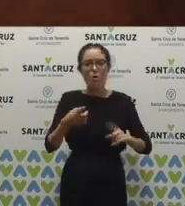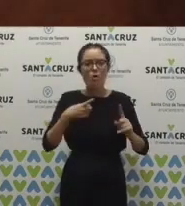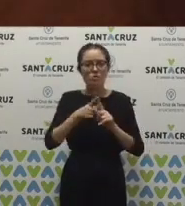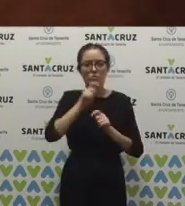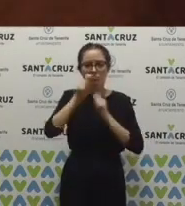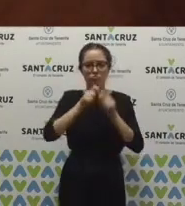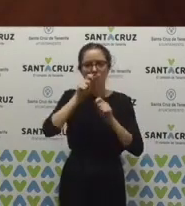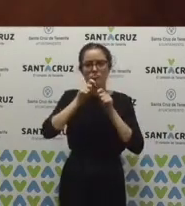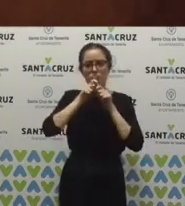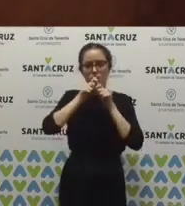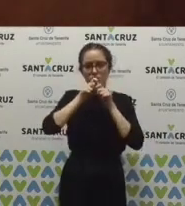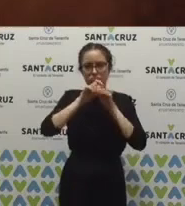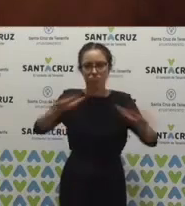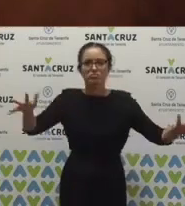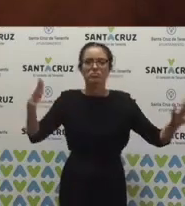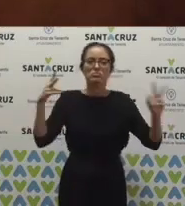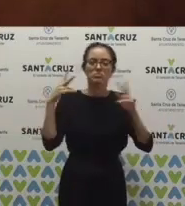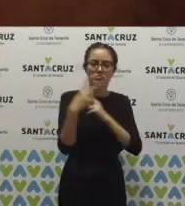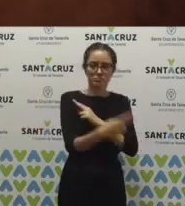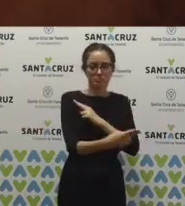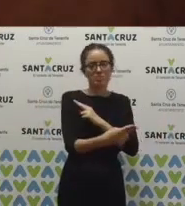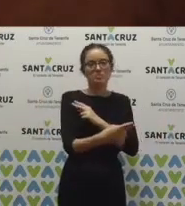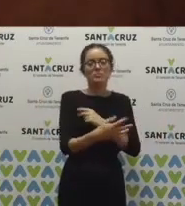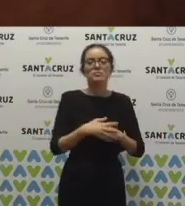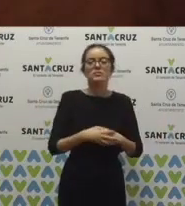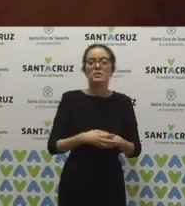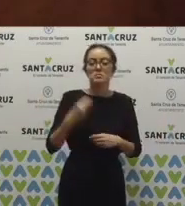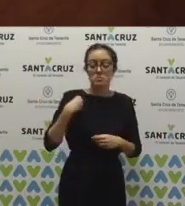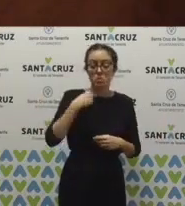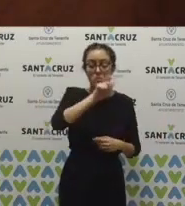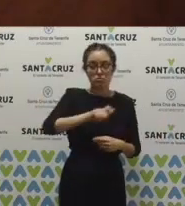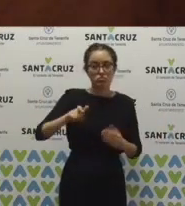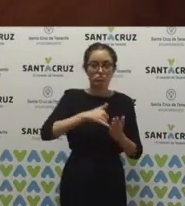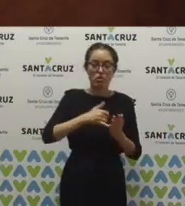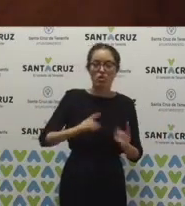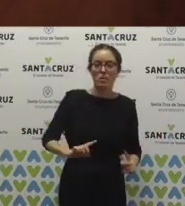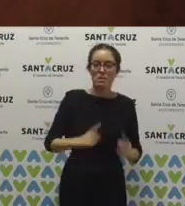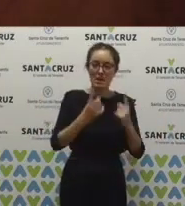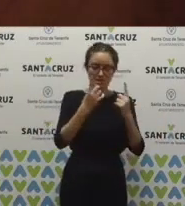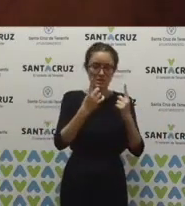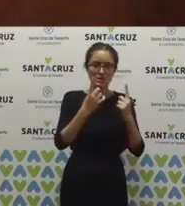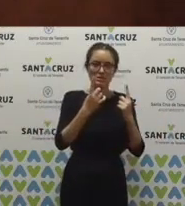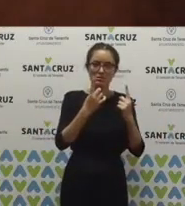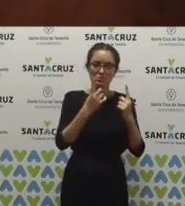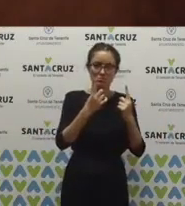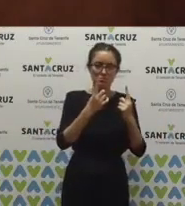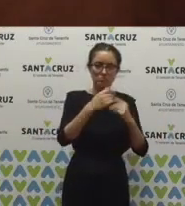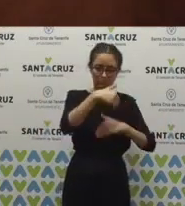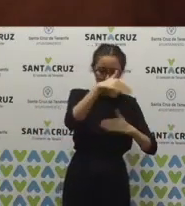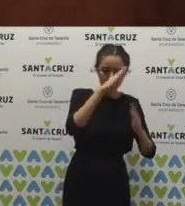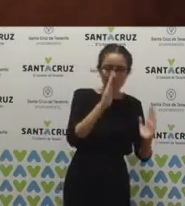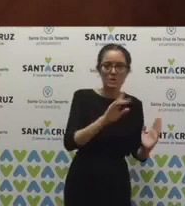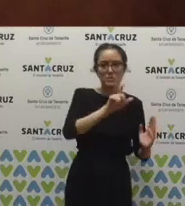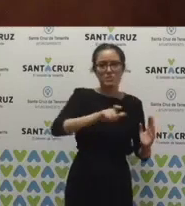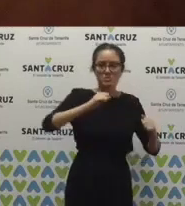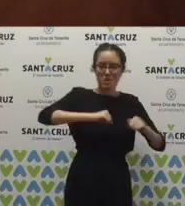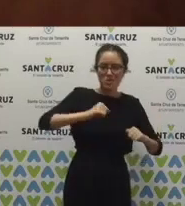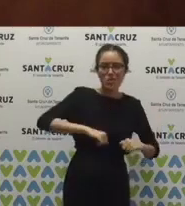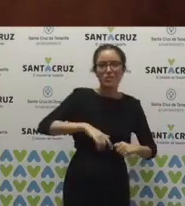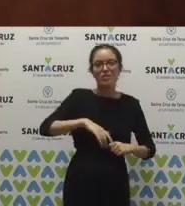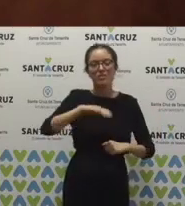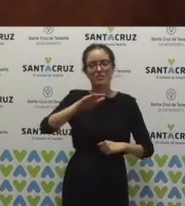que otros pero principalmente el apoyo a las poblaciones más vulnerables los enfermos los mayores o las personas más